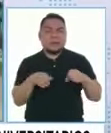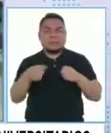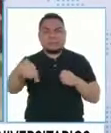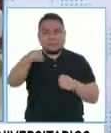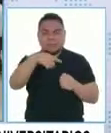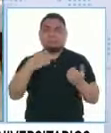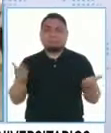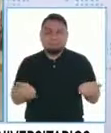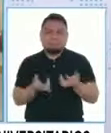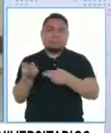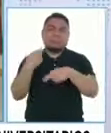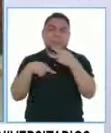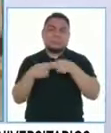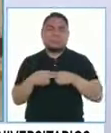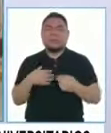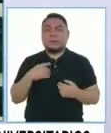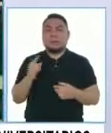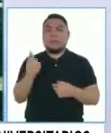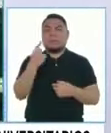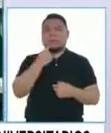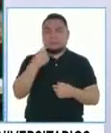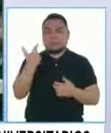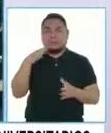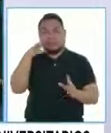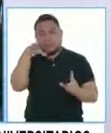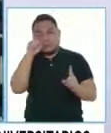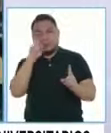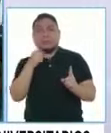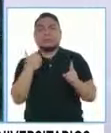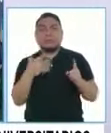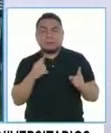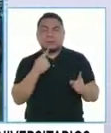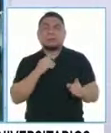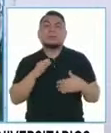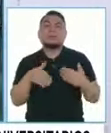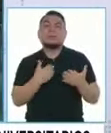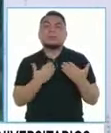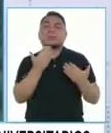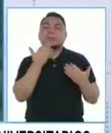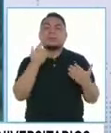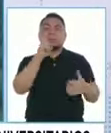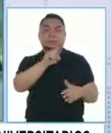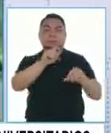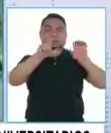caso es que tenemos identificado de manera nominal a los